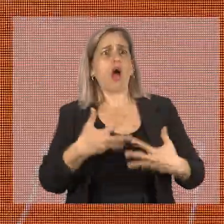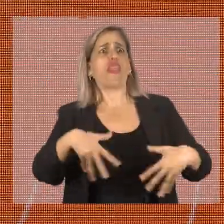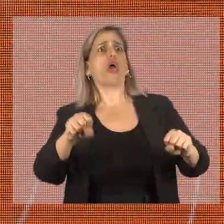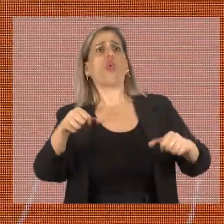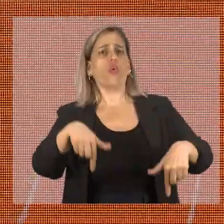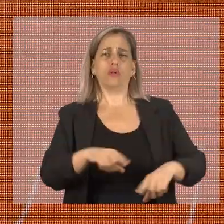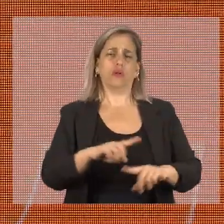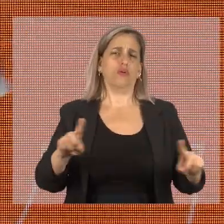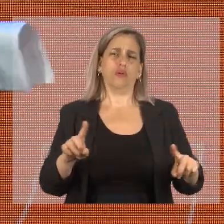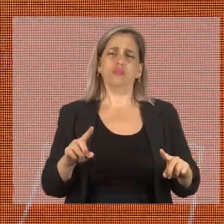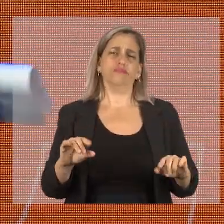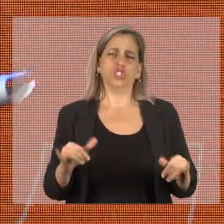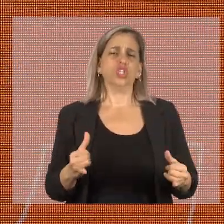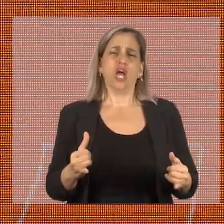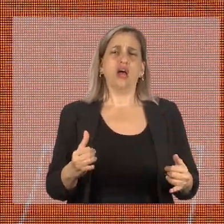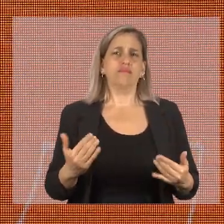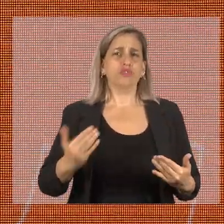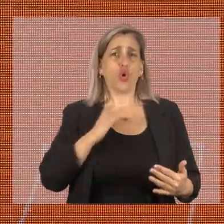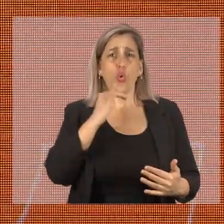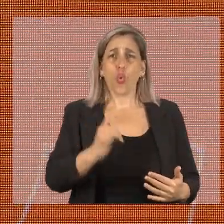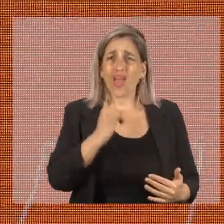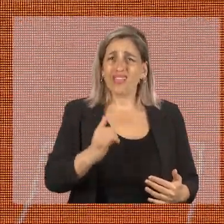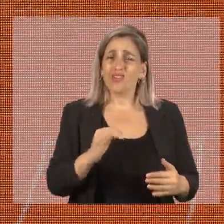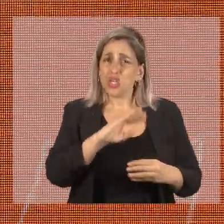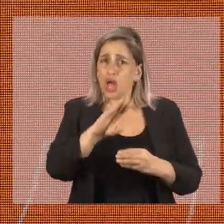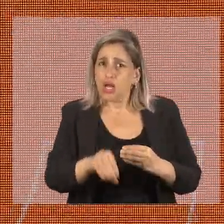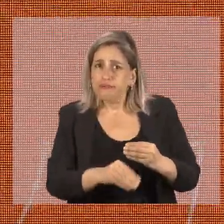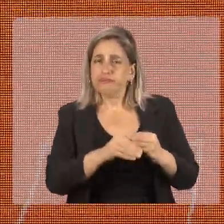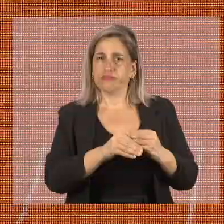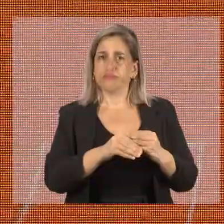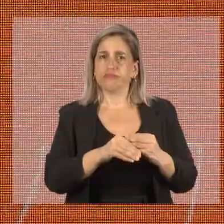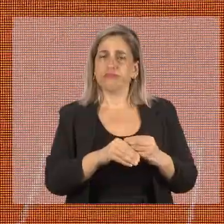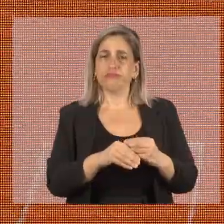No descubro nada si les cuento que se agrega